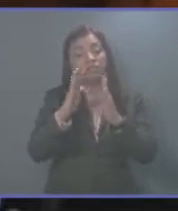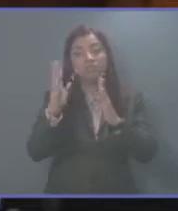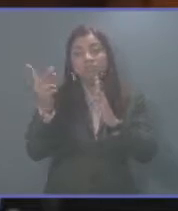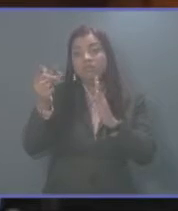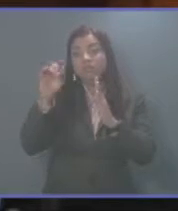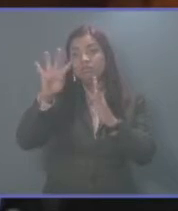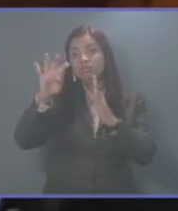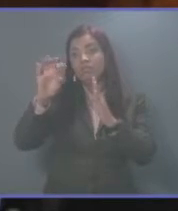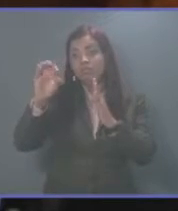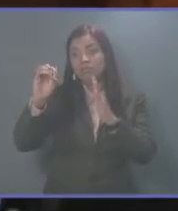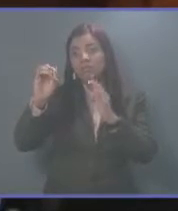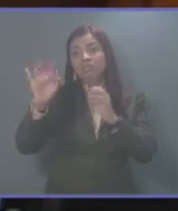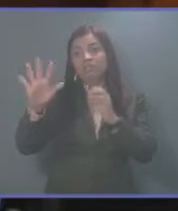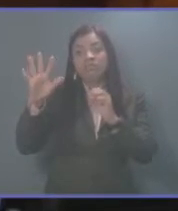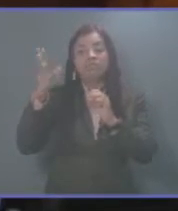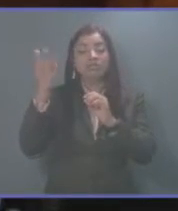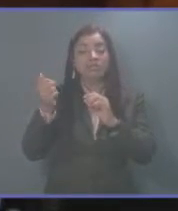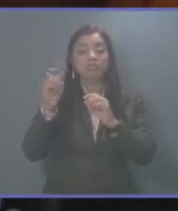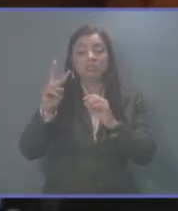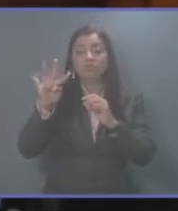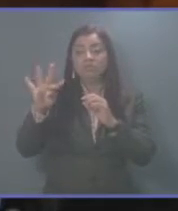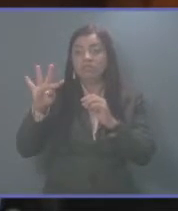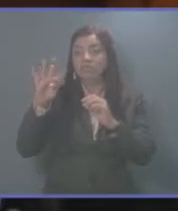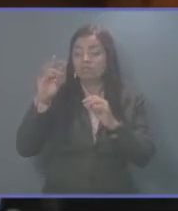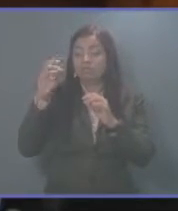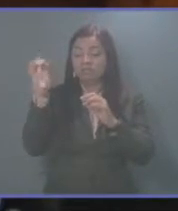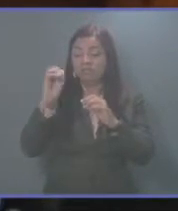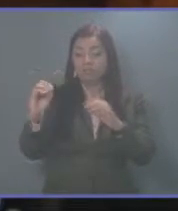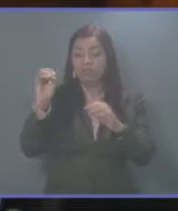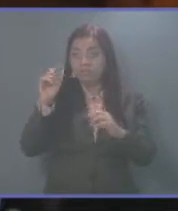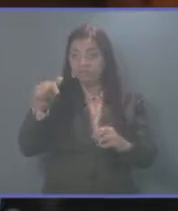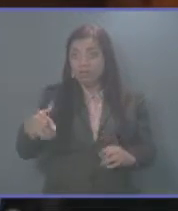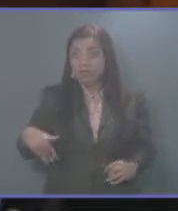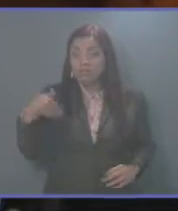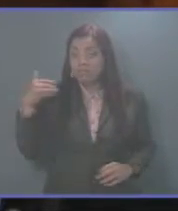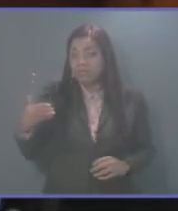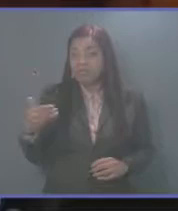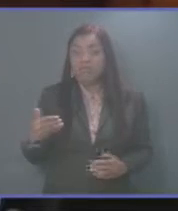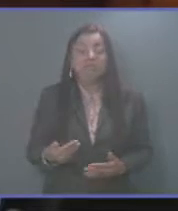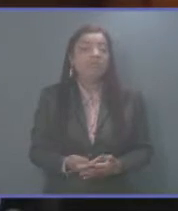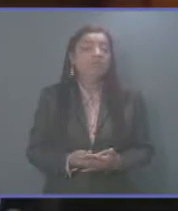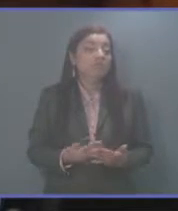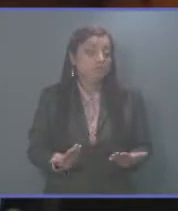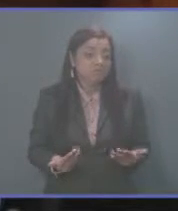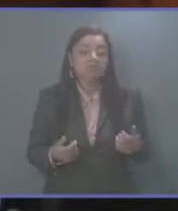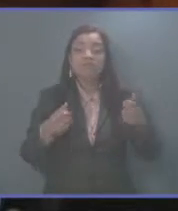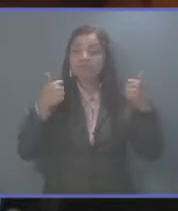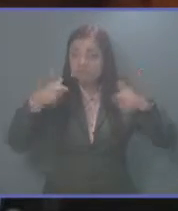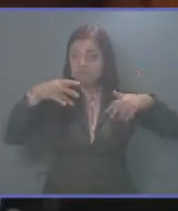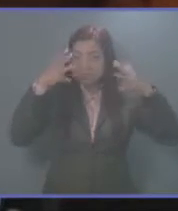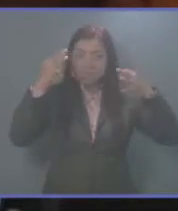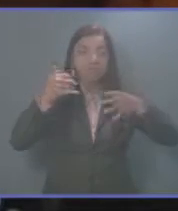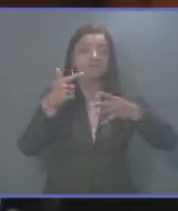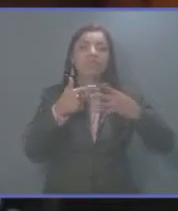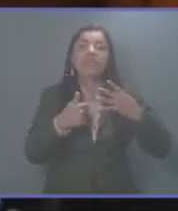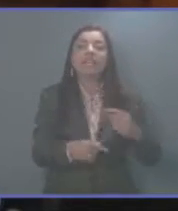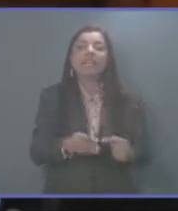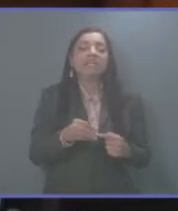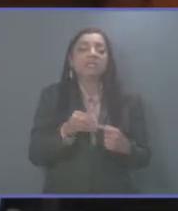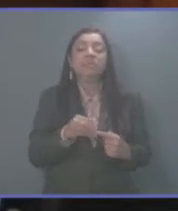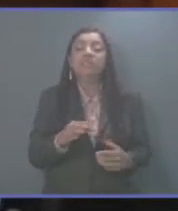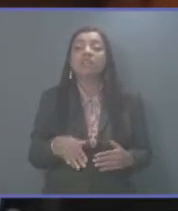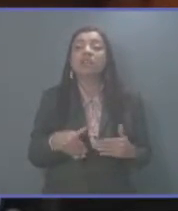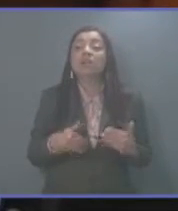número 405 del 24 de octubre de ese mismo año, se emitió la Ley Especial para